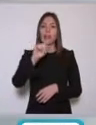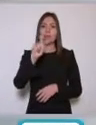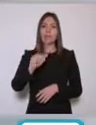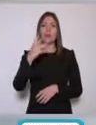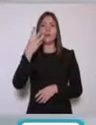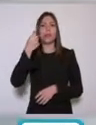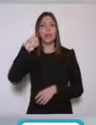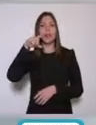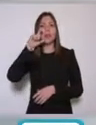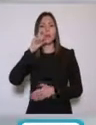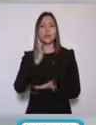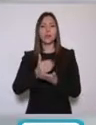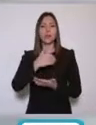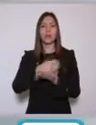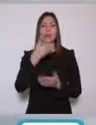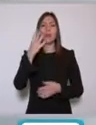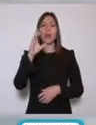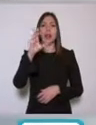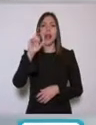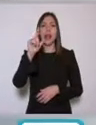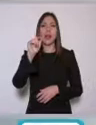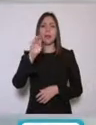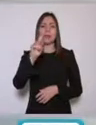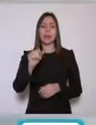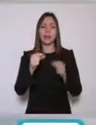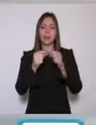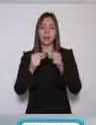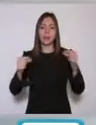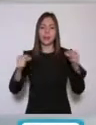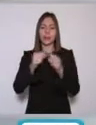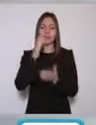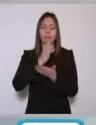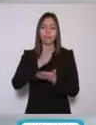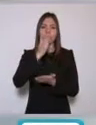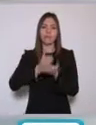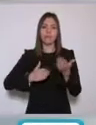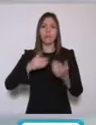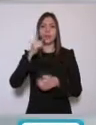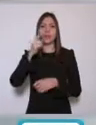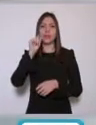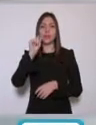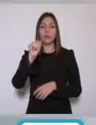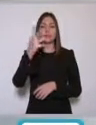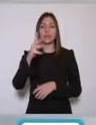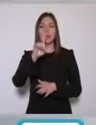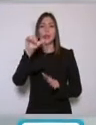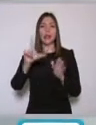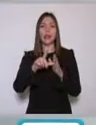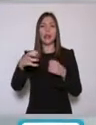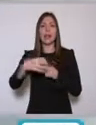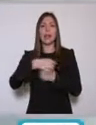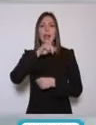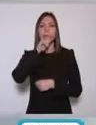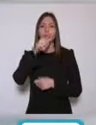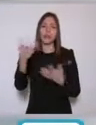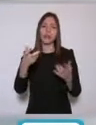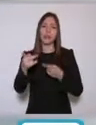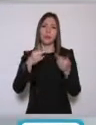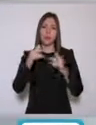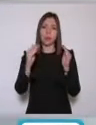jitomates finamente picados, 4 calabazas en bastones, 1.5 litros de caldo de pollo, de preferencia hecho en su